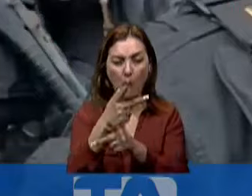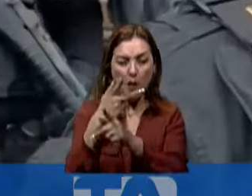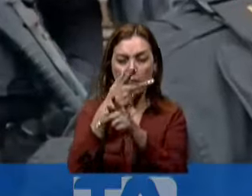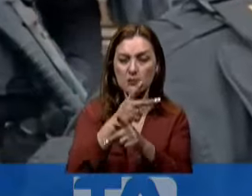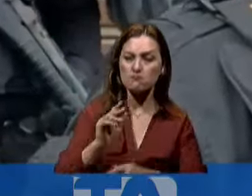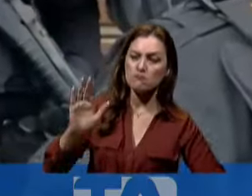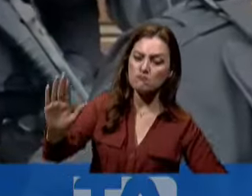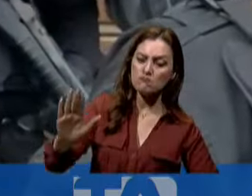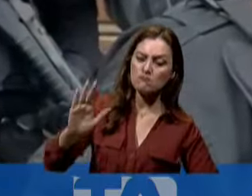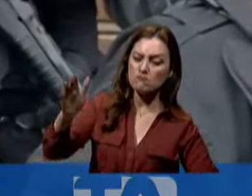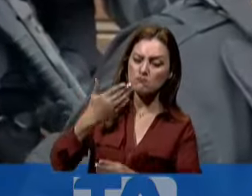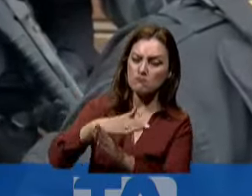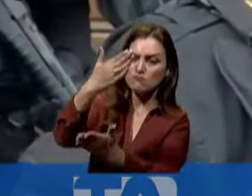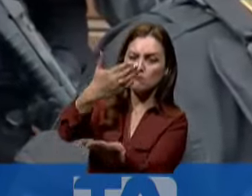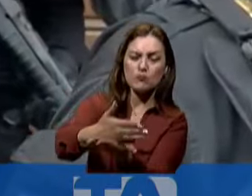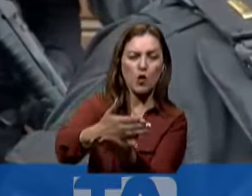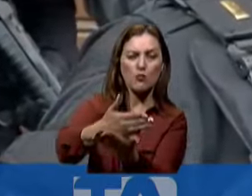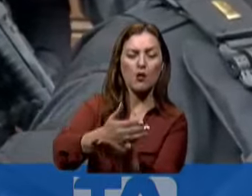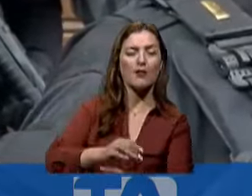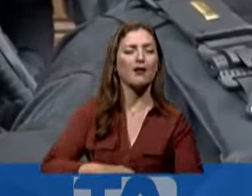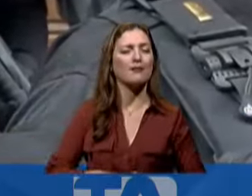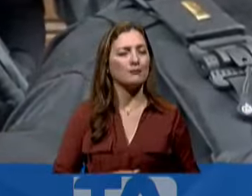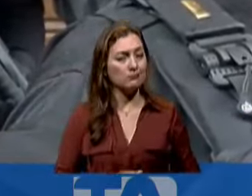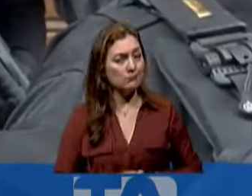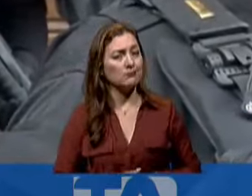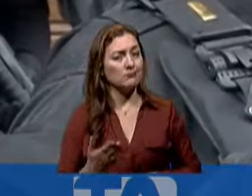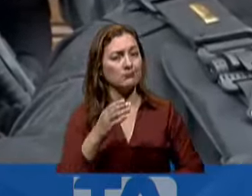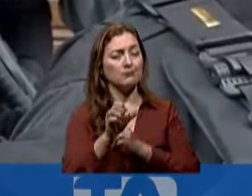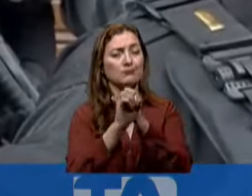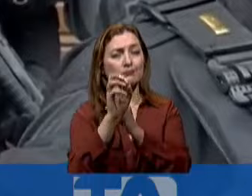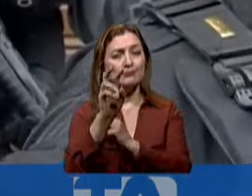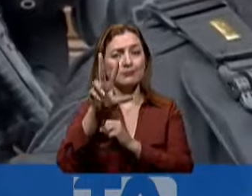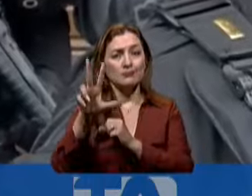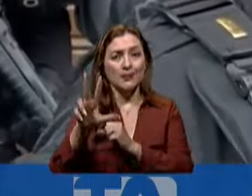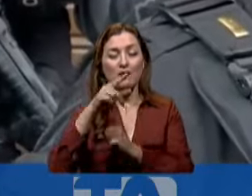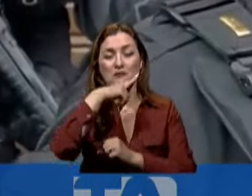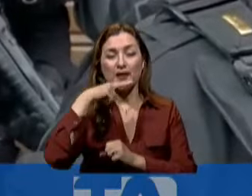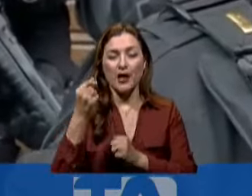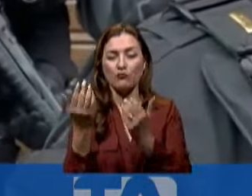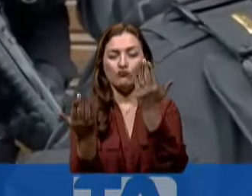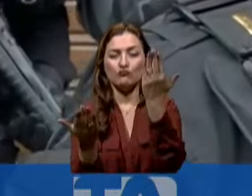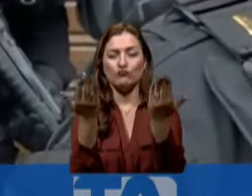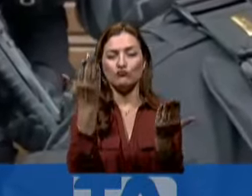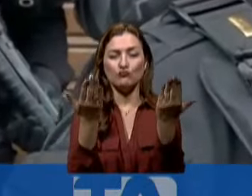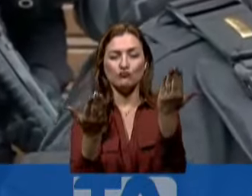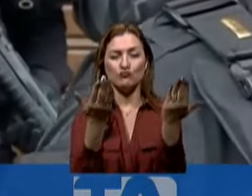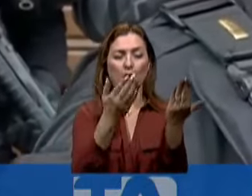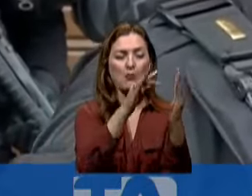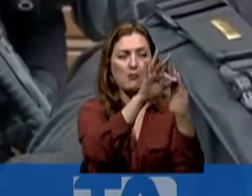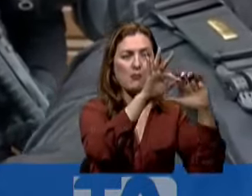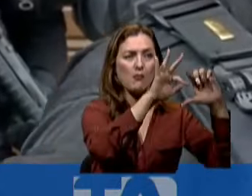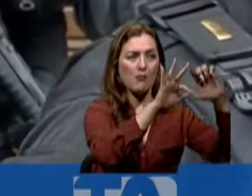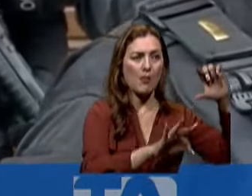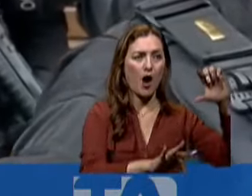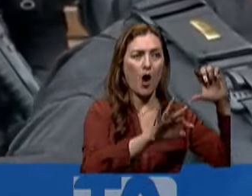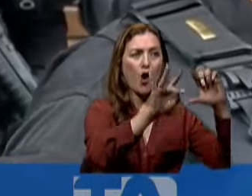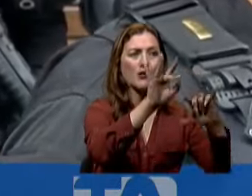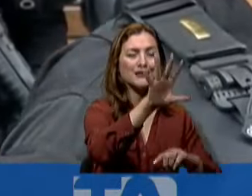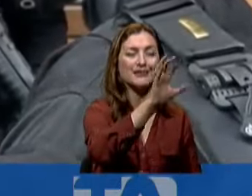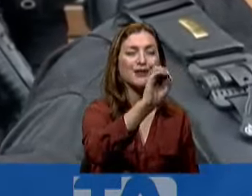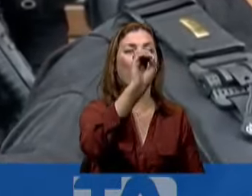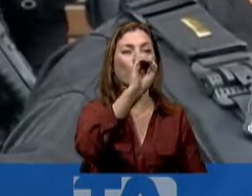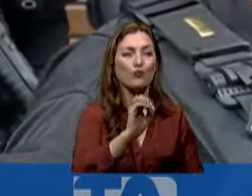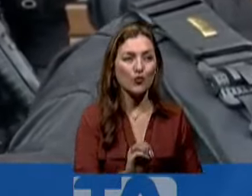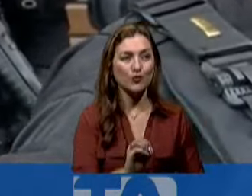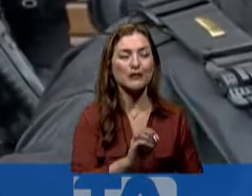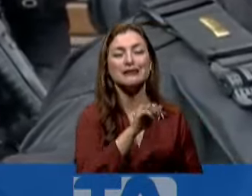cualquier evento delictivo. Es así que hemos tenido, en comparación con el año pasado, en el feriado anterior, una reducción del 85%